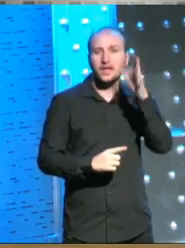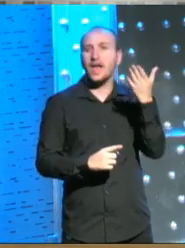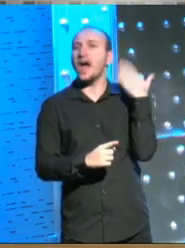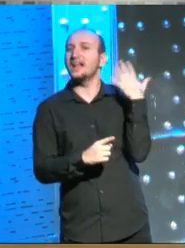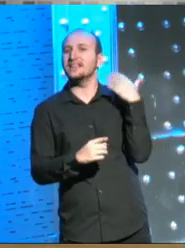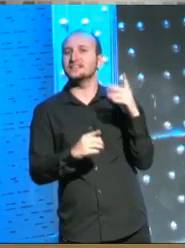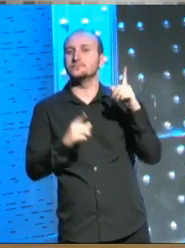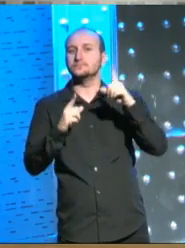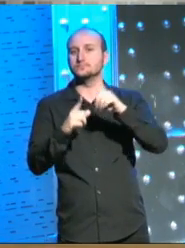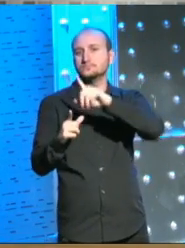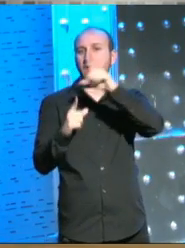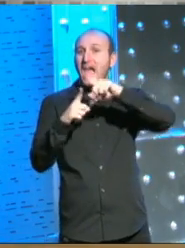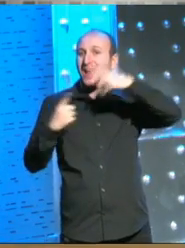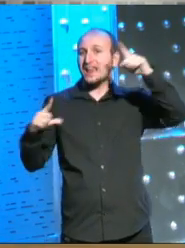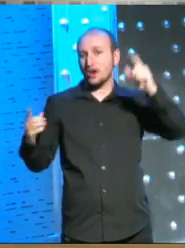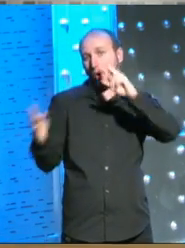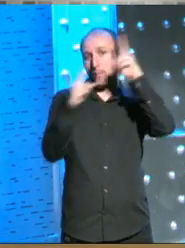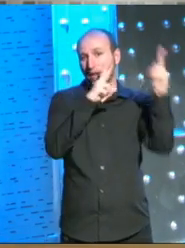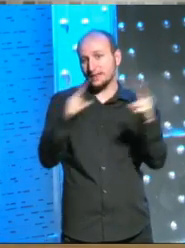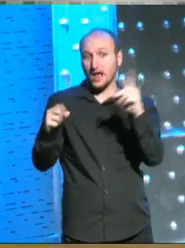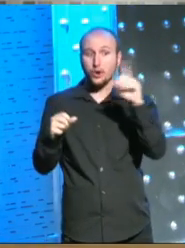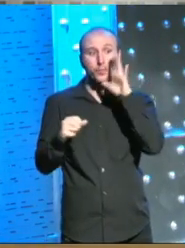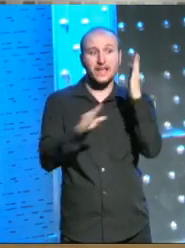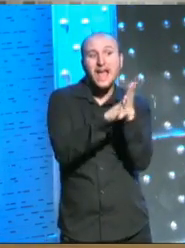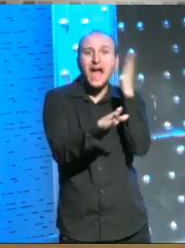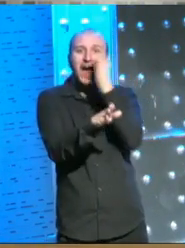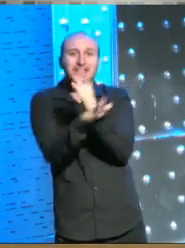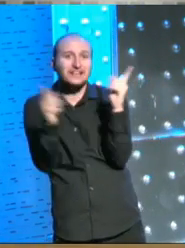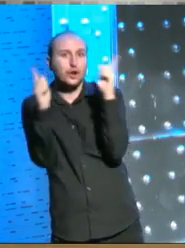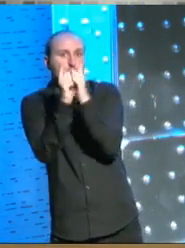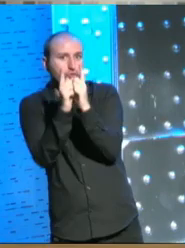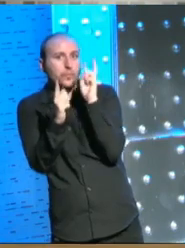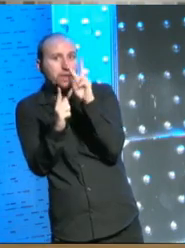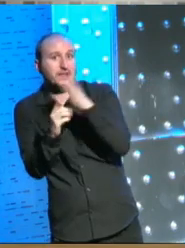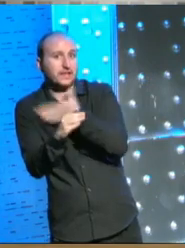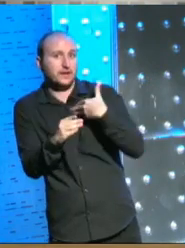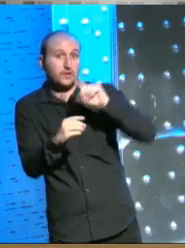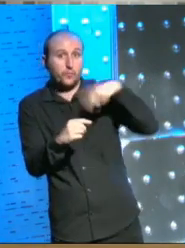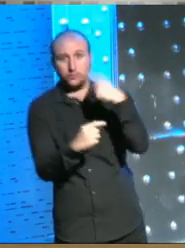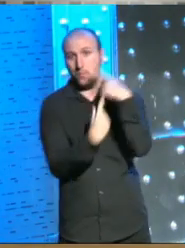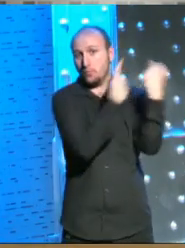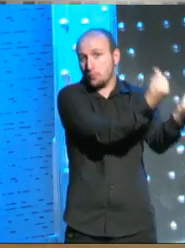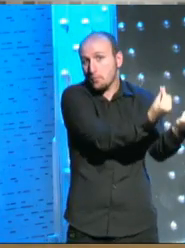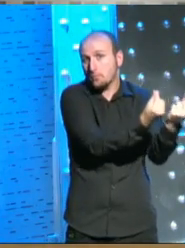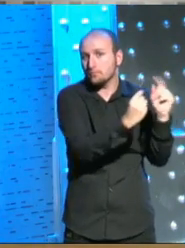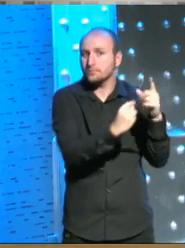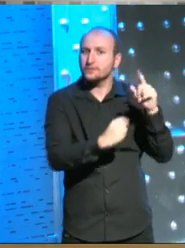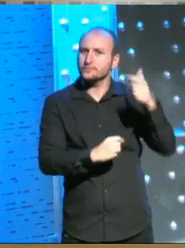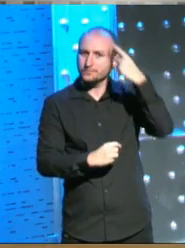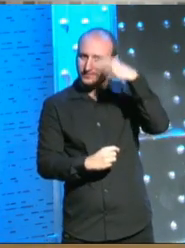sino que iba a verla solo por ver el cortometraje, y luego ya se marchaban, ya no había el cortometraje, porque realmente se explica, verán ustedes que el verte es